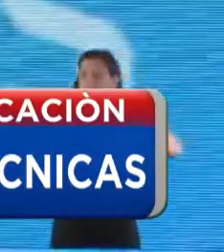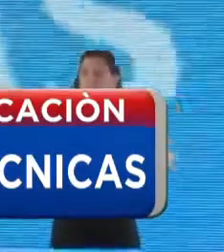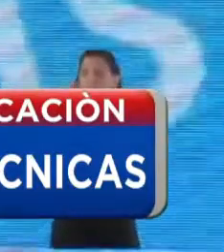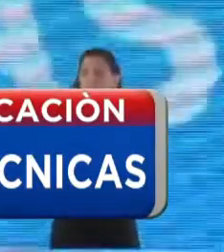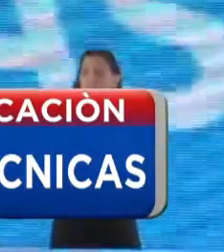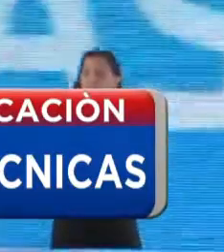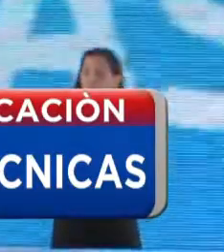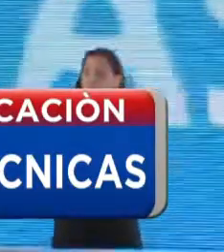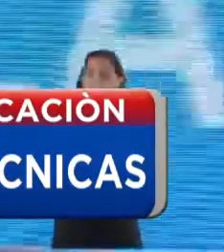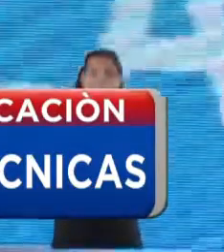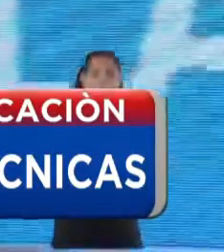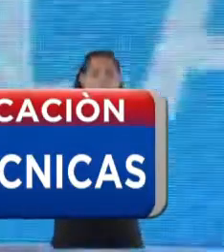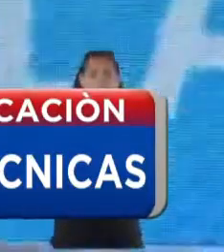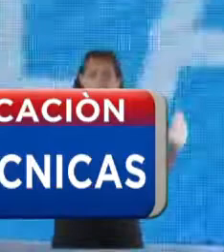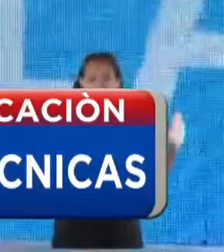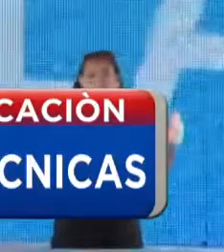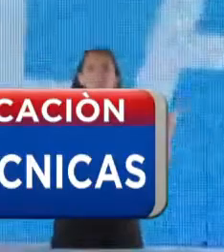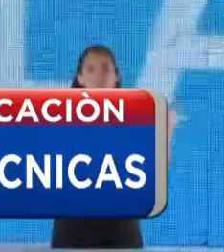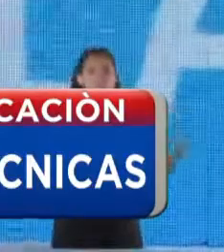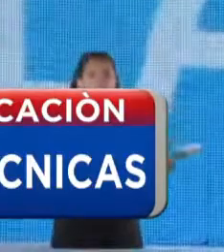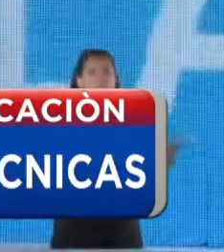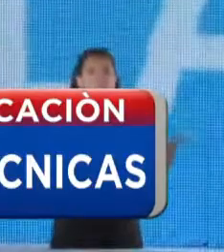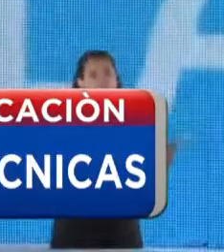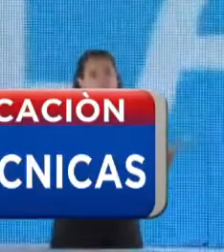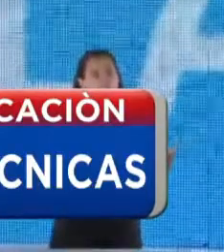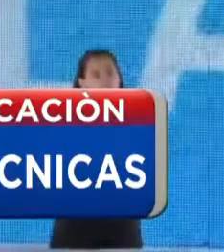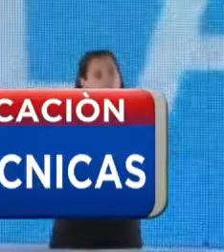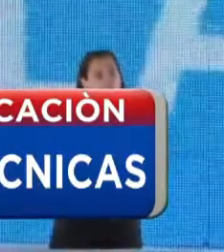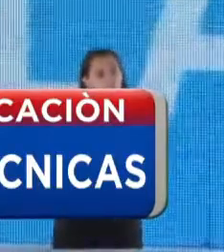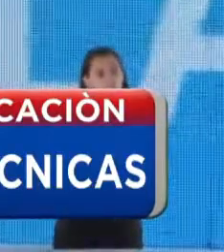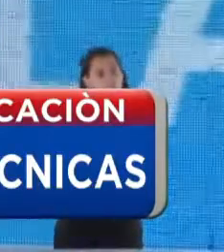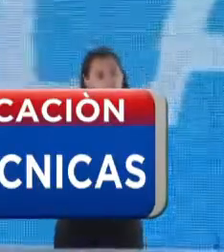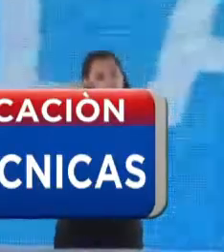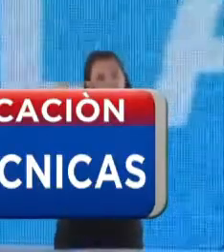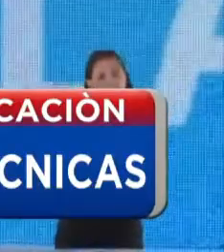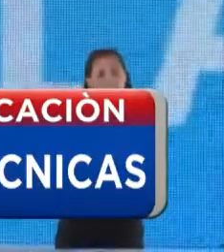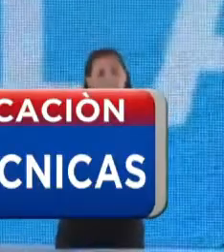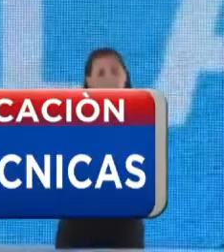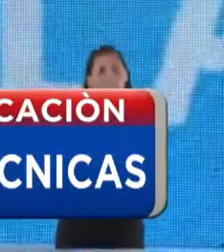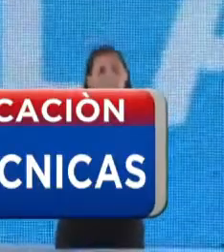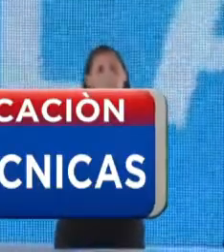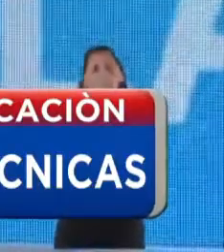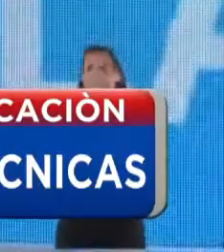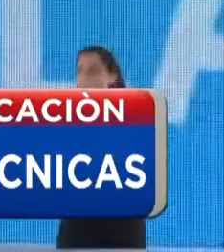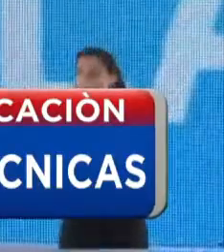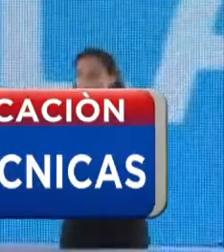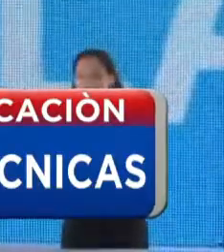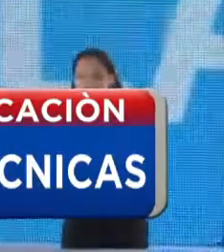la construcción de 100 escuelas técnicas totalmente nuevas.